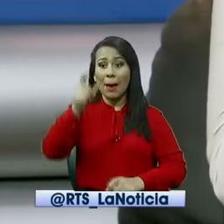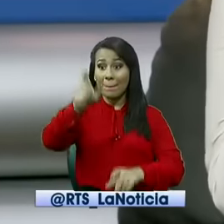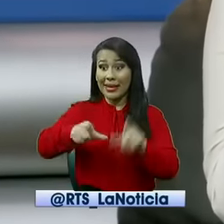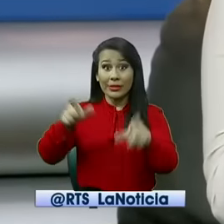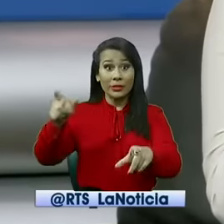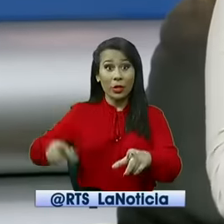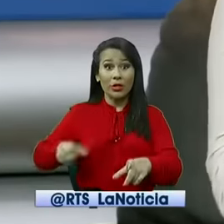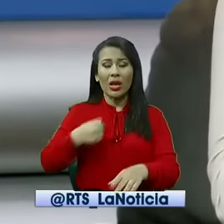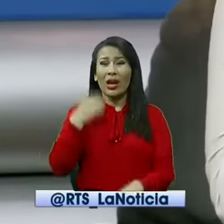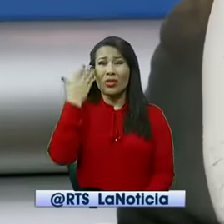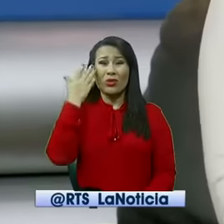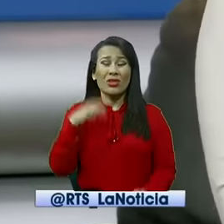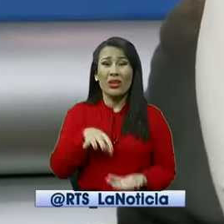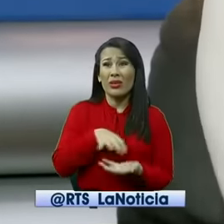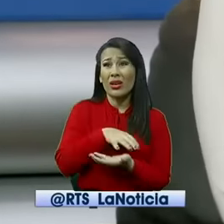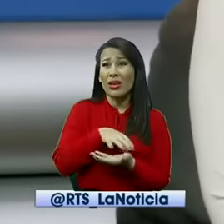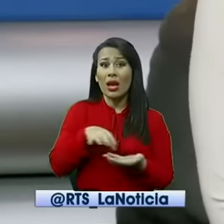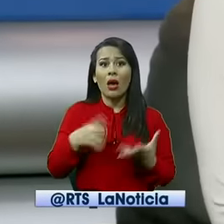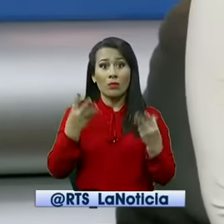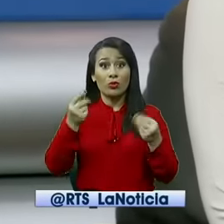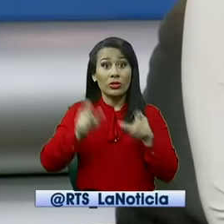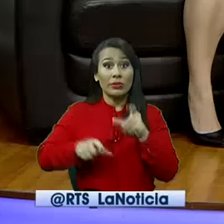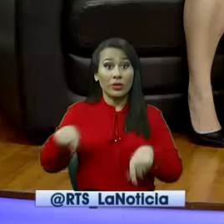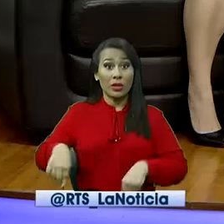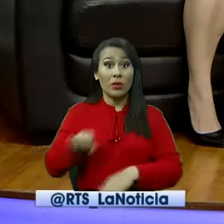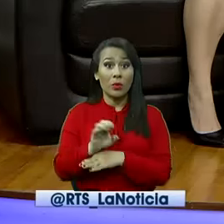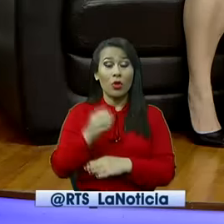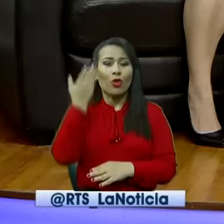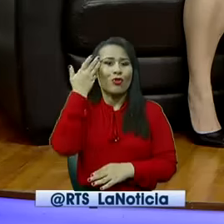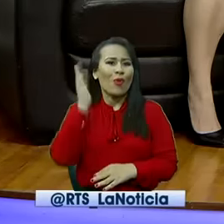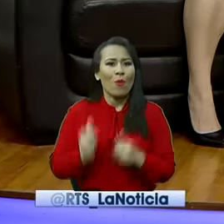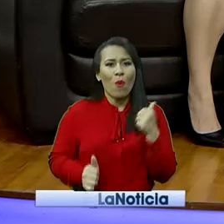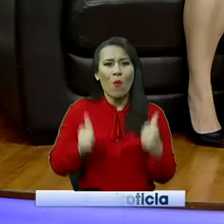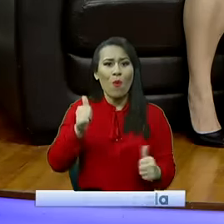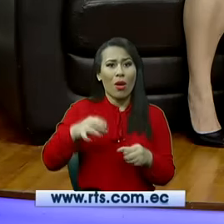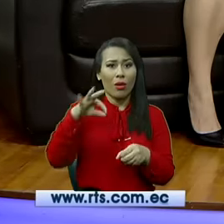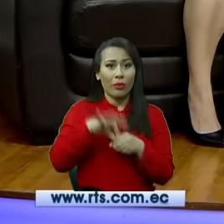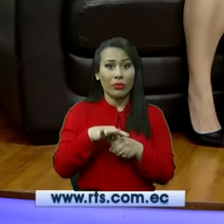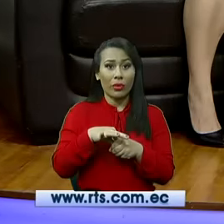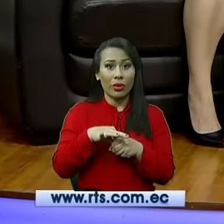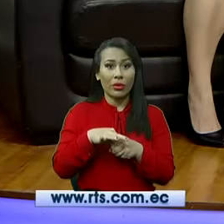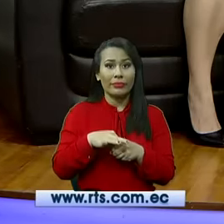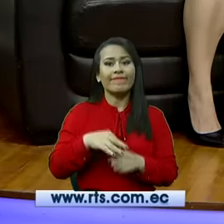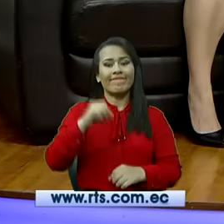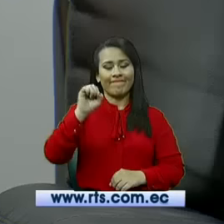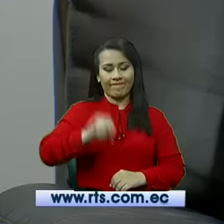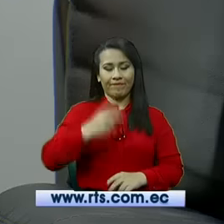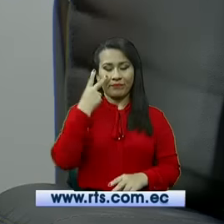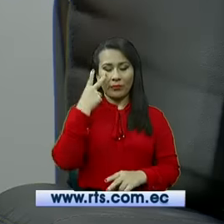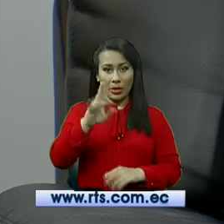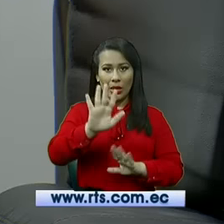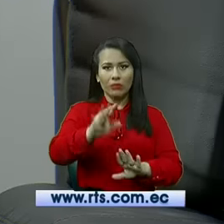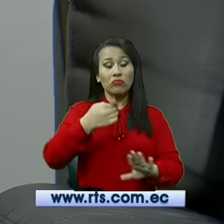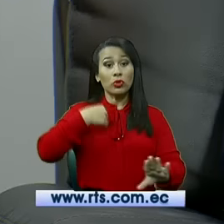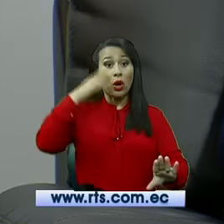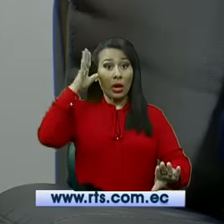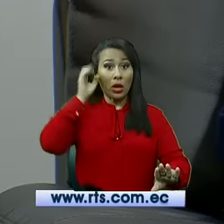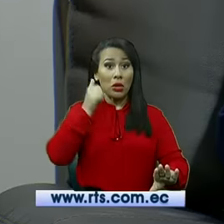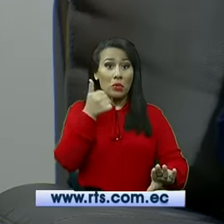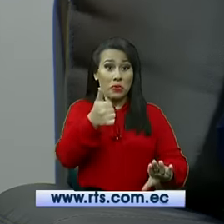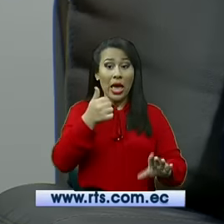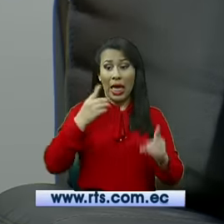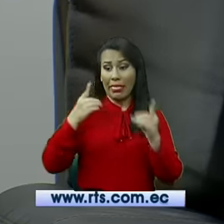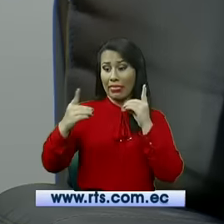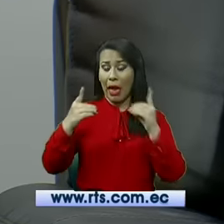todo de los indecisos que todavía hay un número importante Bueno yo creo que este tipo de diálogos de debates de